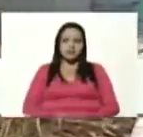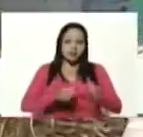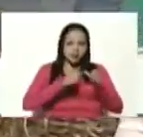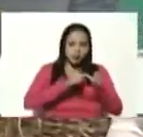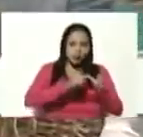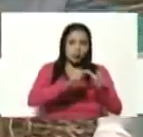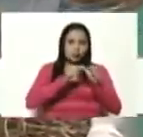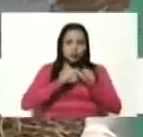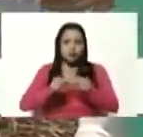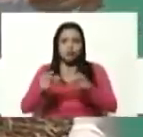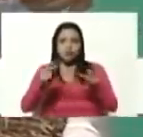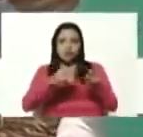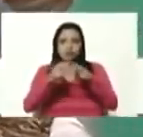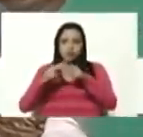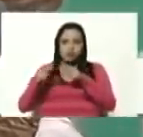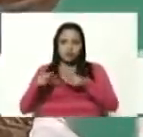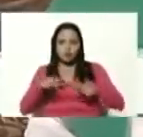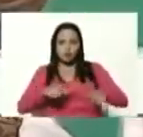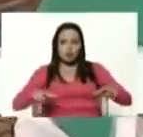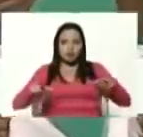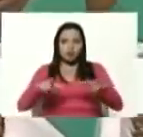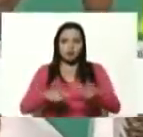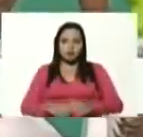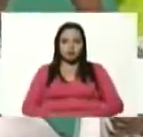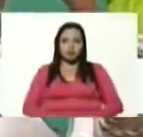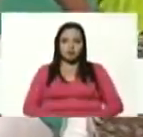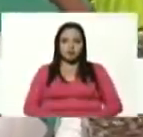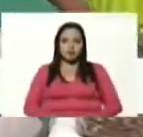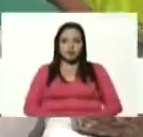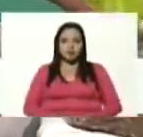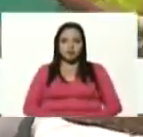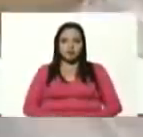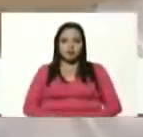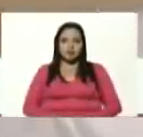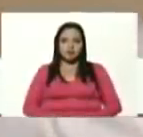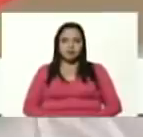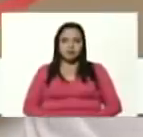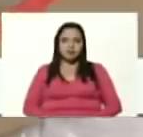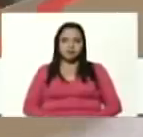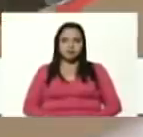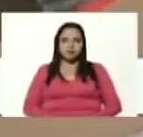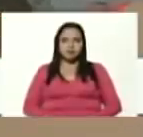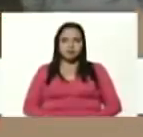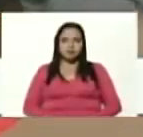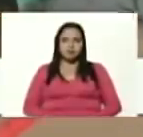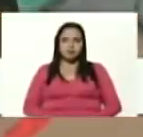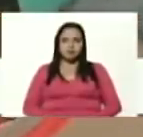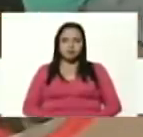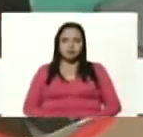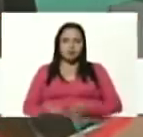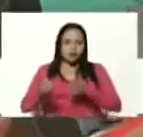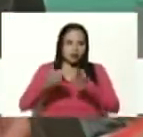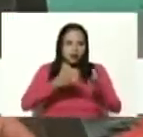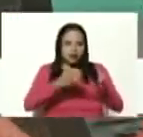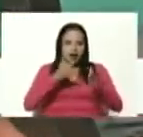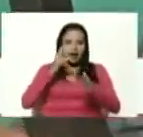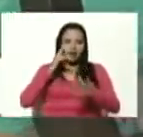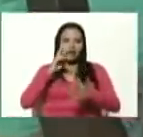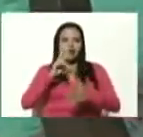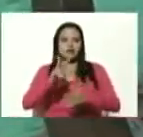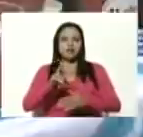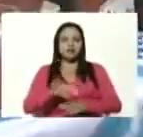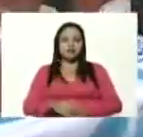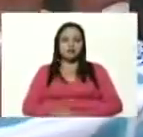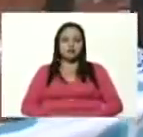aquí. Vamos a mano izquierda, como siempre. Por aquí vemos,